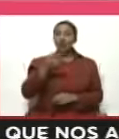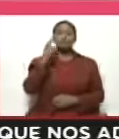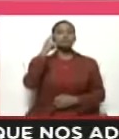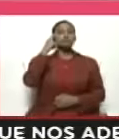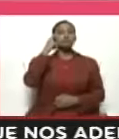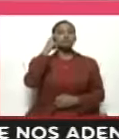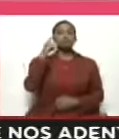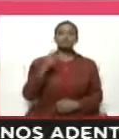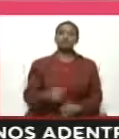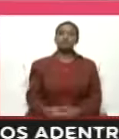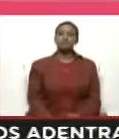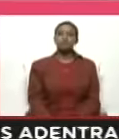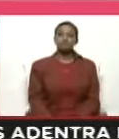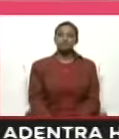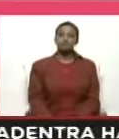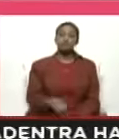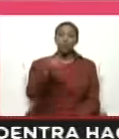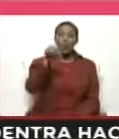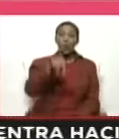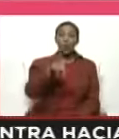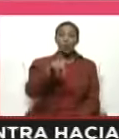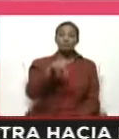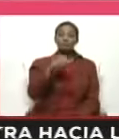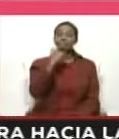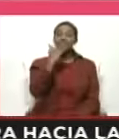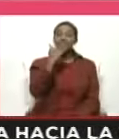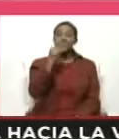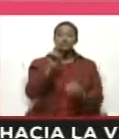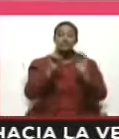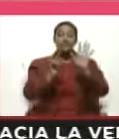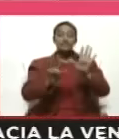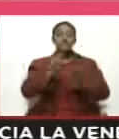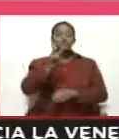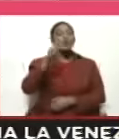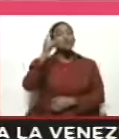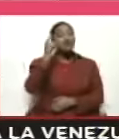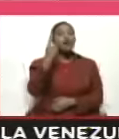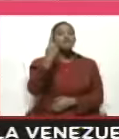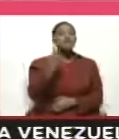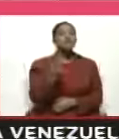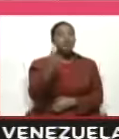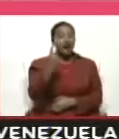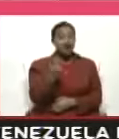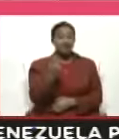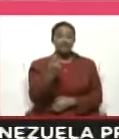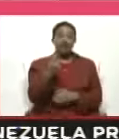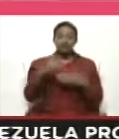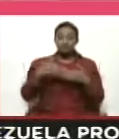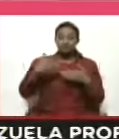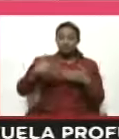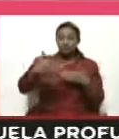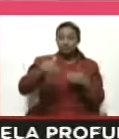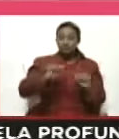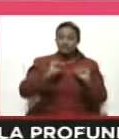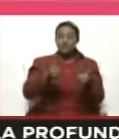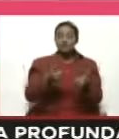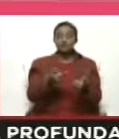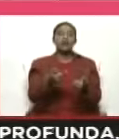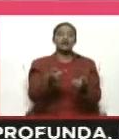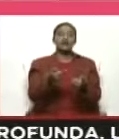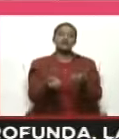Hoy, a 62 días, 200, para las elecciones, 205 años del inicio de la campaña libertadora en la Nueva